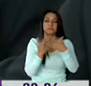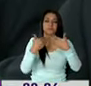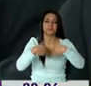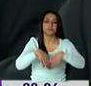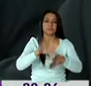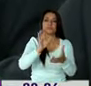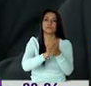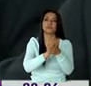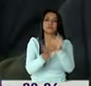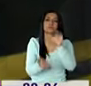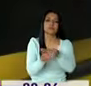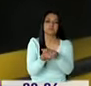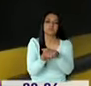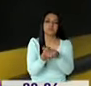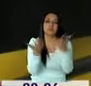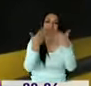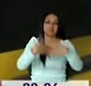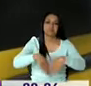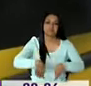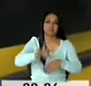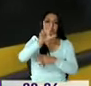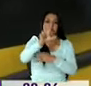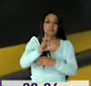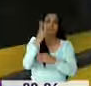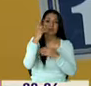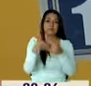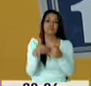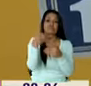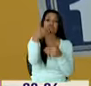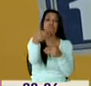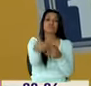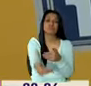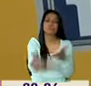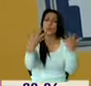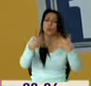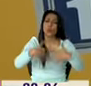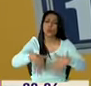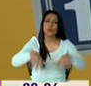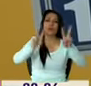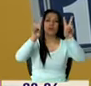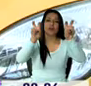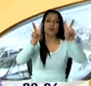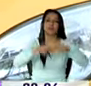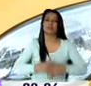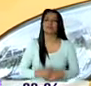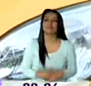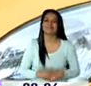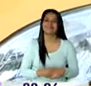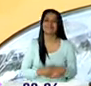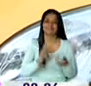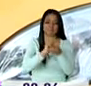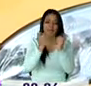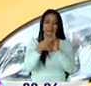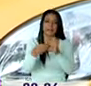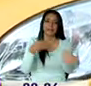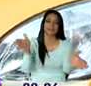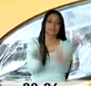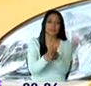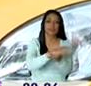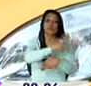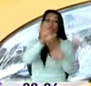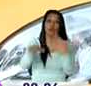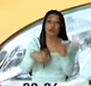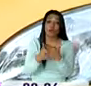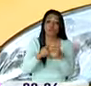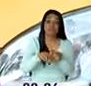en noviembre. Tenemos 30 días adicionales donde por cualquier motivo todas las unidades tienen que cambiar los stickers. Caso contrario,